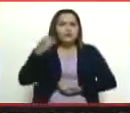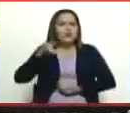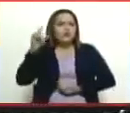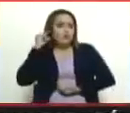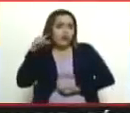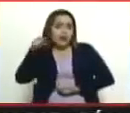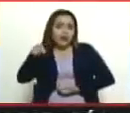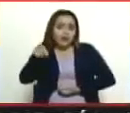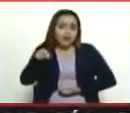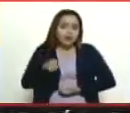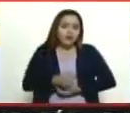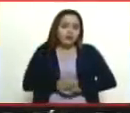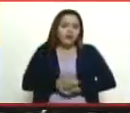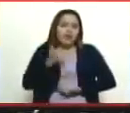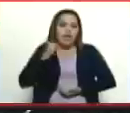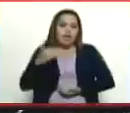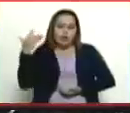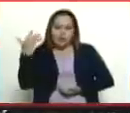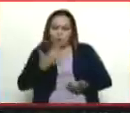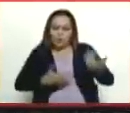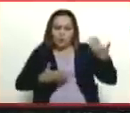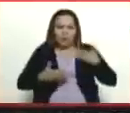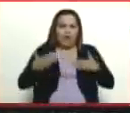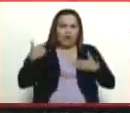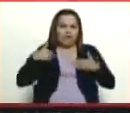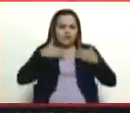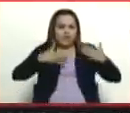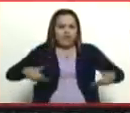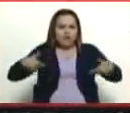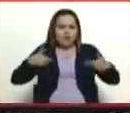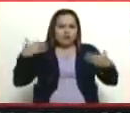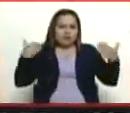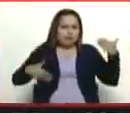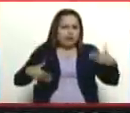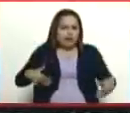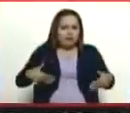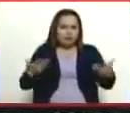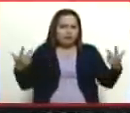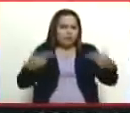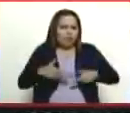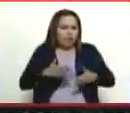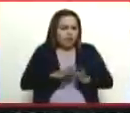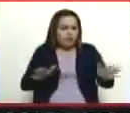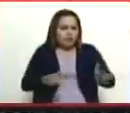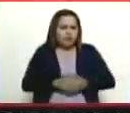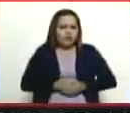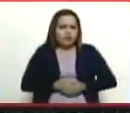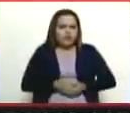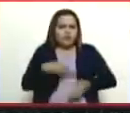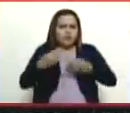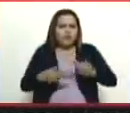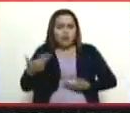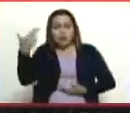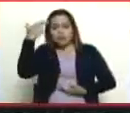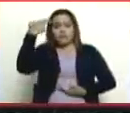allí, inclusive fue mutilada, los senos, se los mutilaron, les dieron tiros de